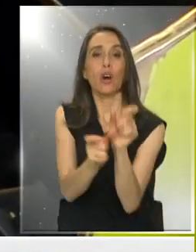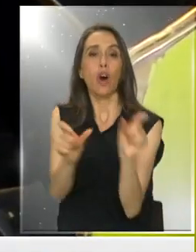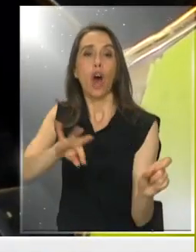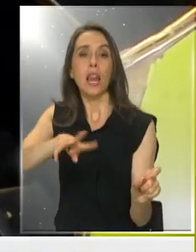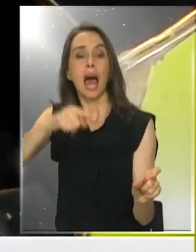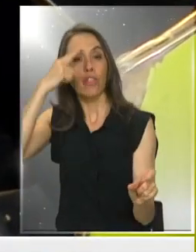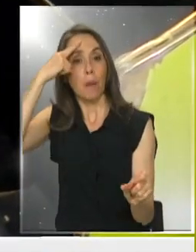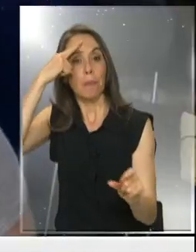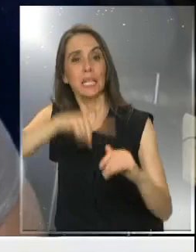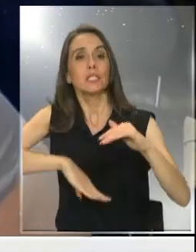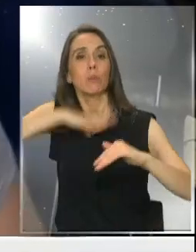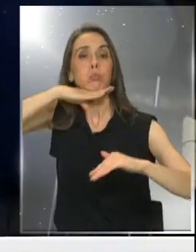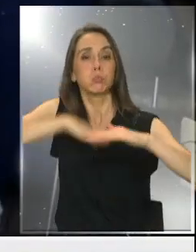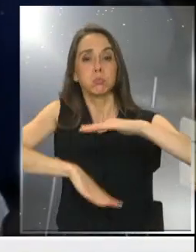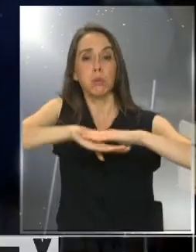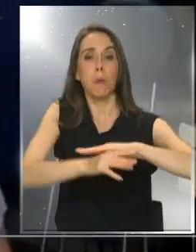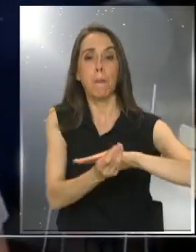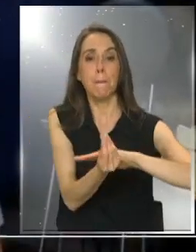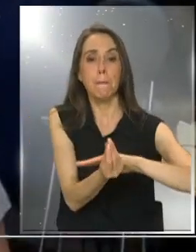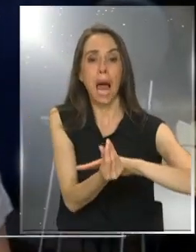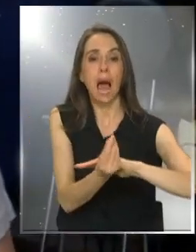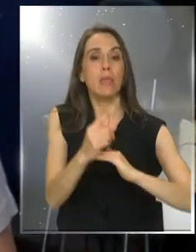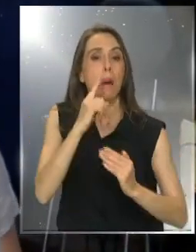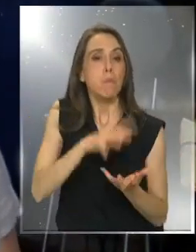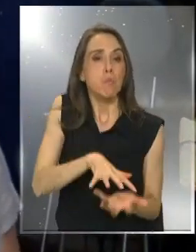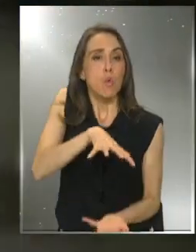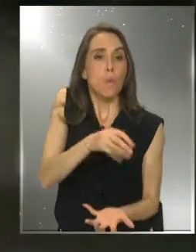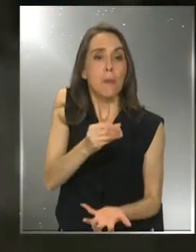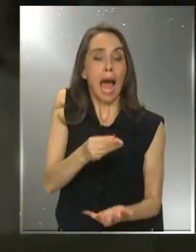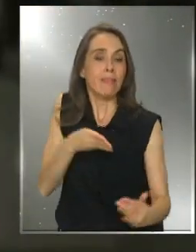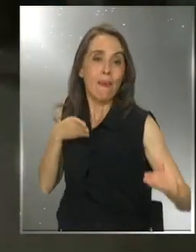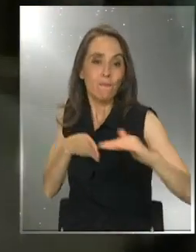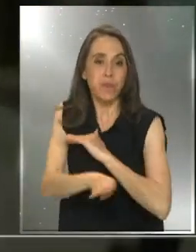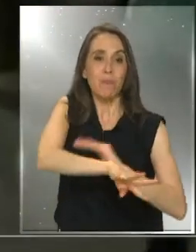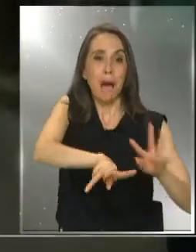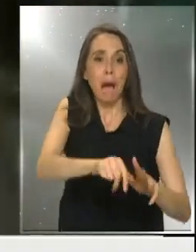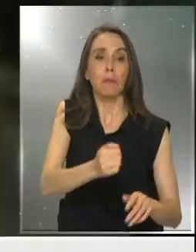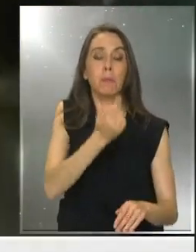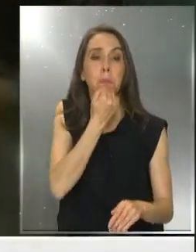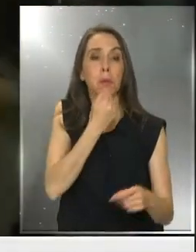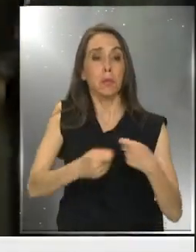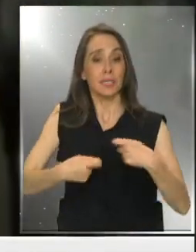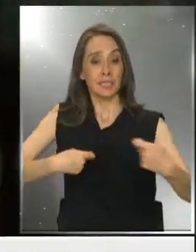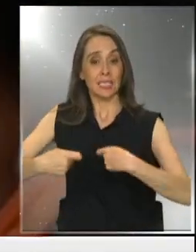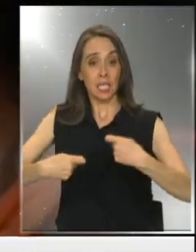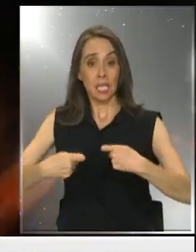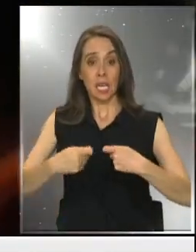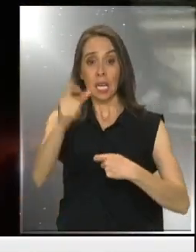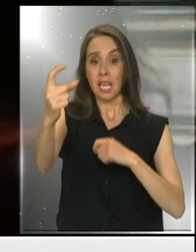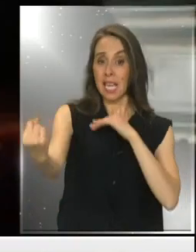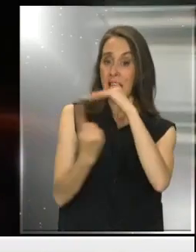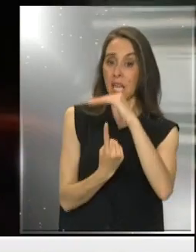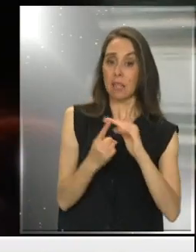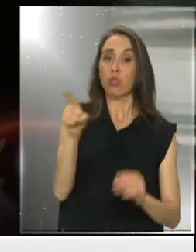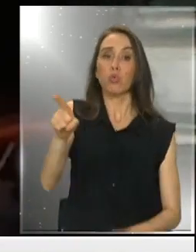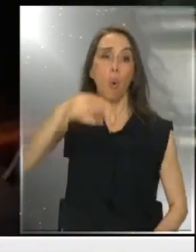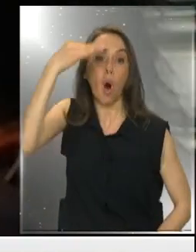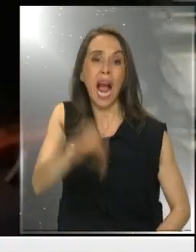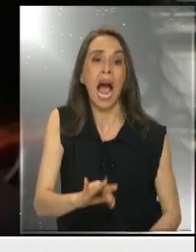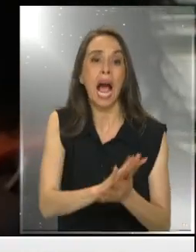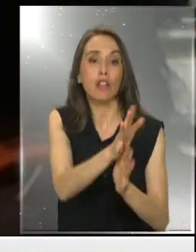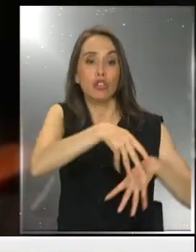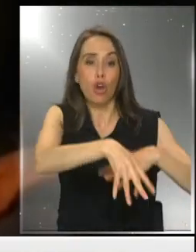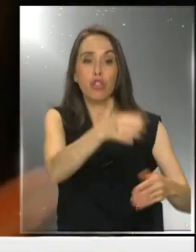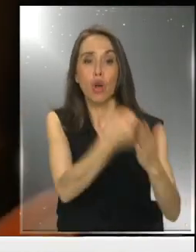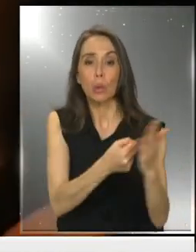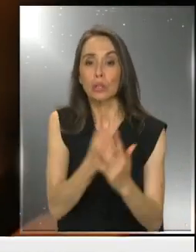pensaban que estaban llenas, pensando que ya tenían mucho dinero. Los locatarios se enfrentaron a uno. Y cagáis a todos los cabros que están en la